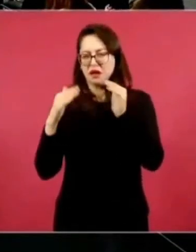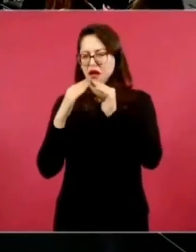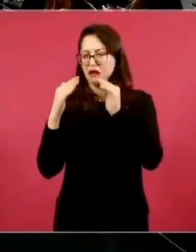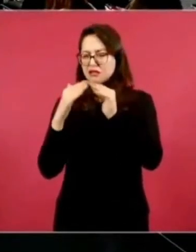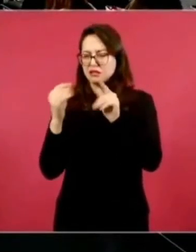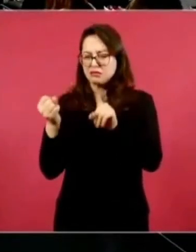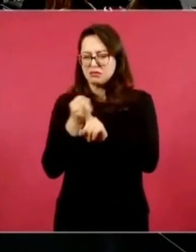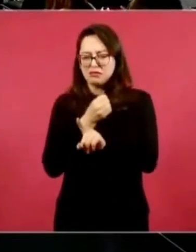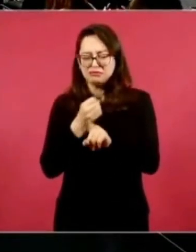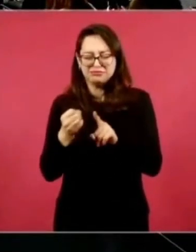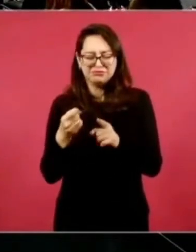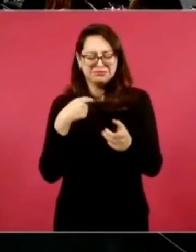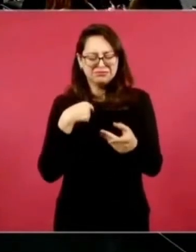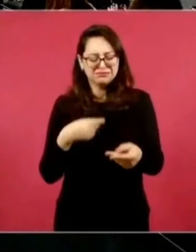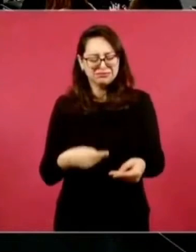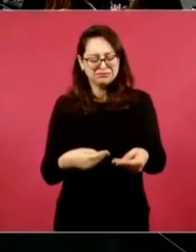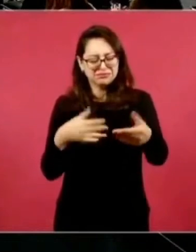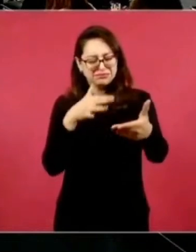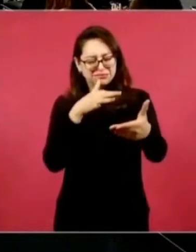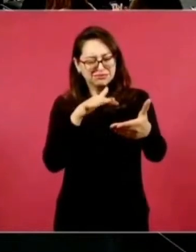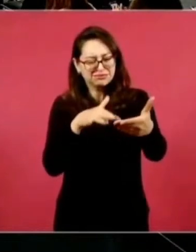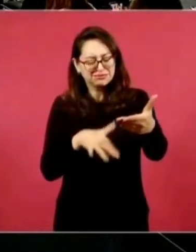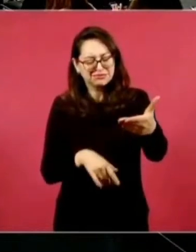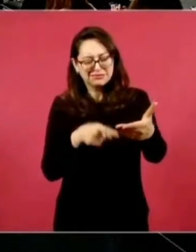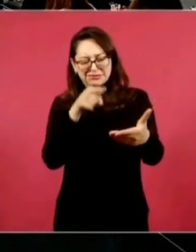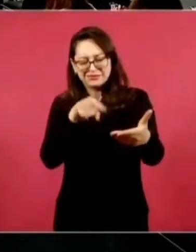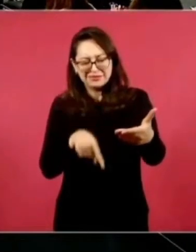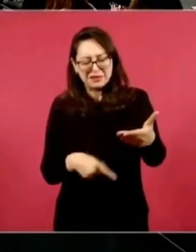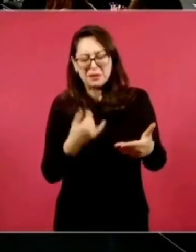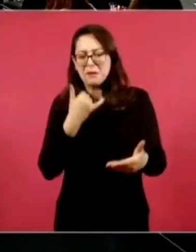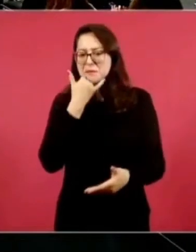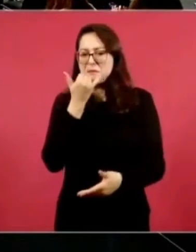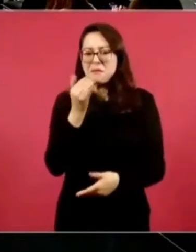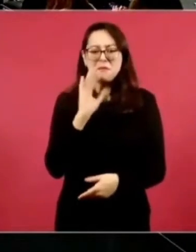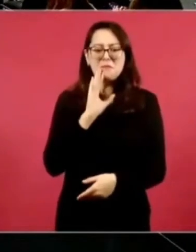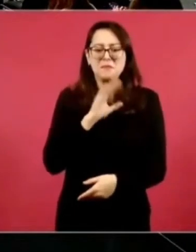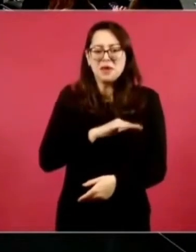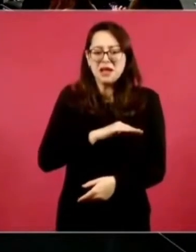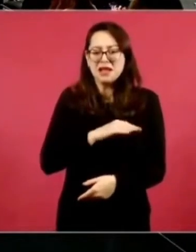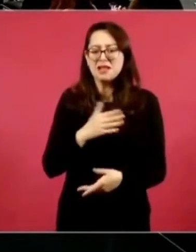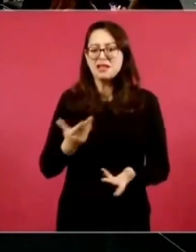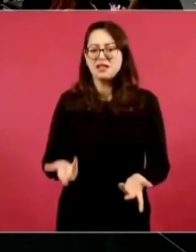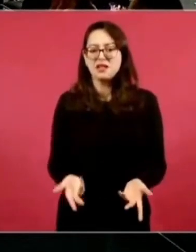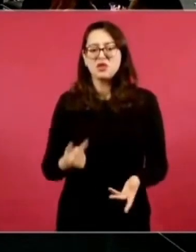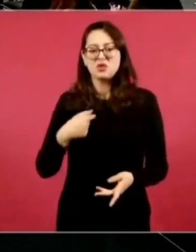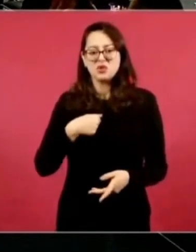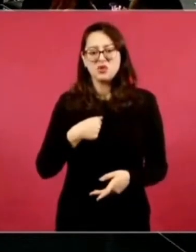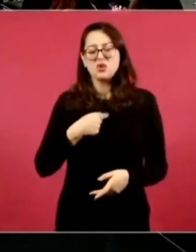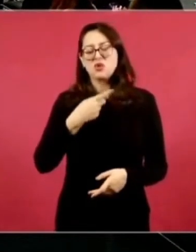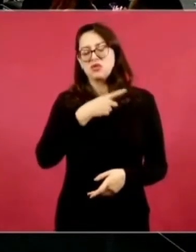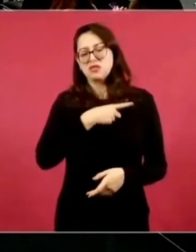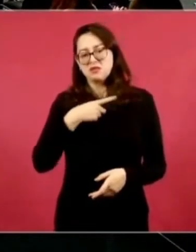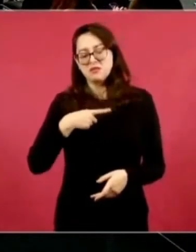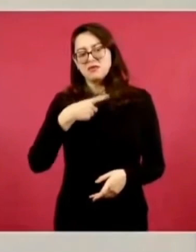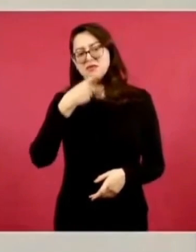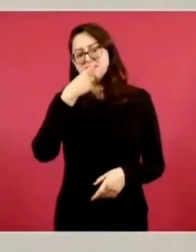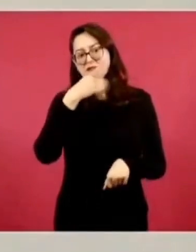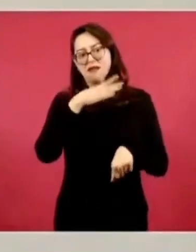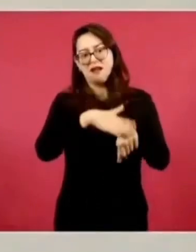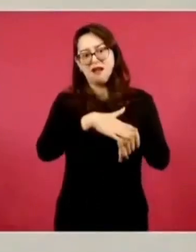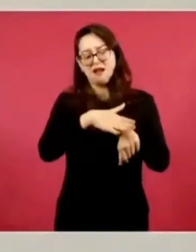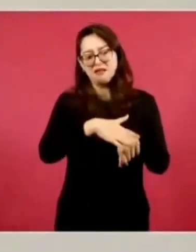Yo tuve que hablar con los directores de la policía municipal del cuadrante donde me están dando la protección y